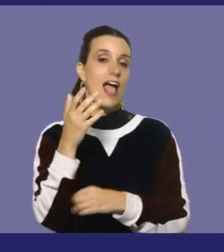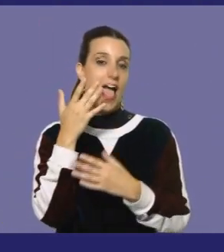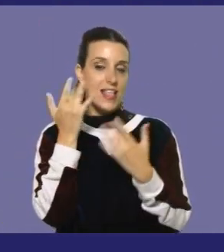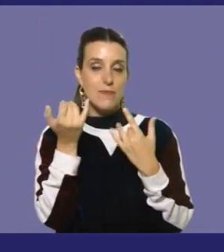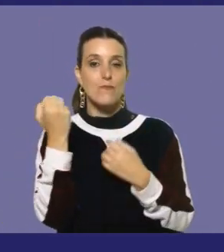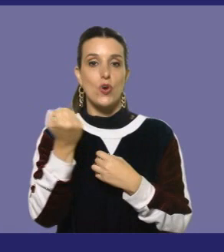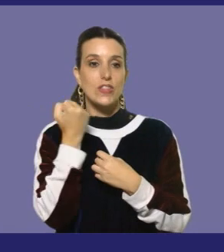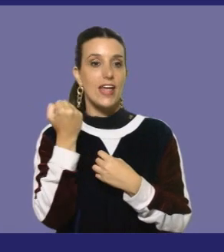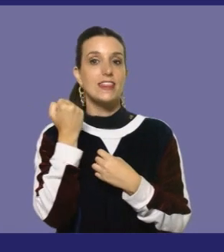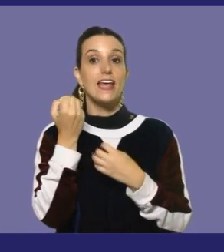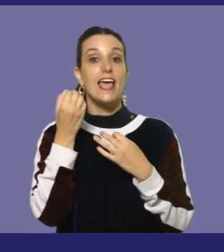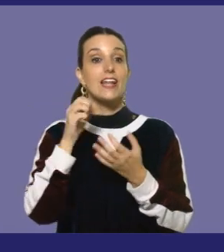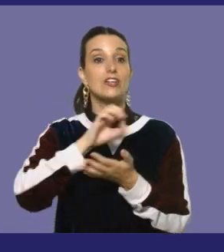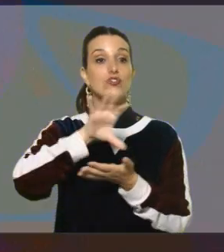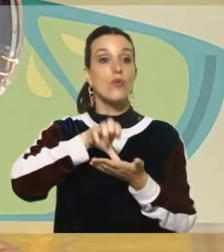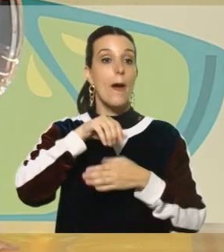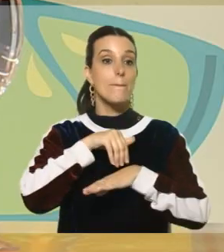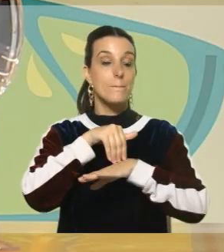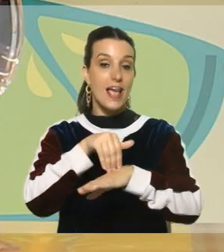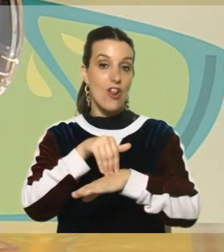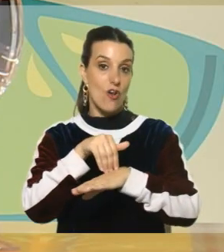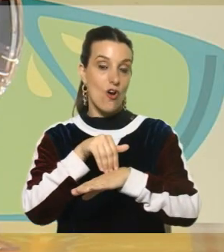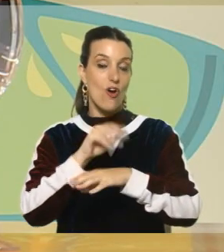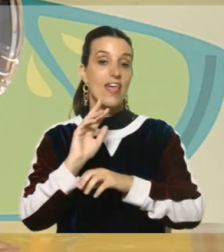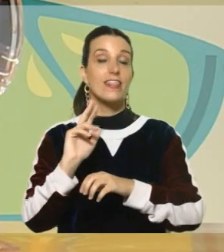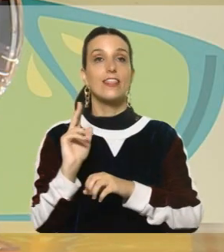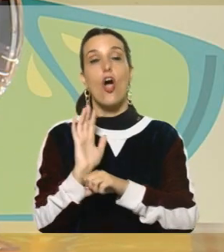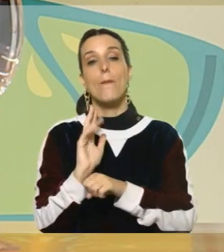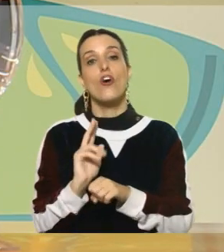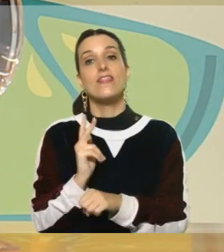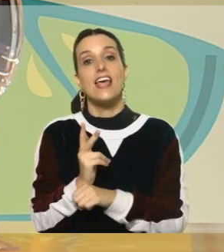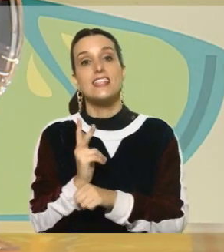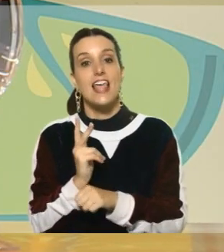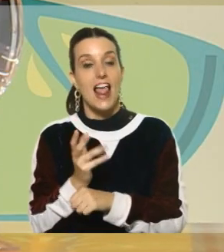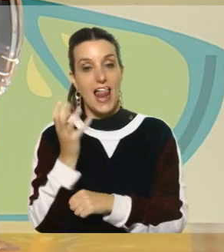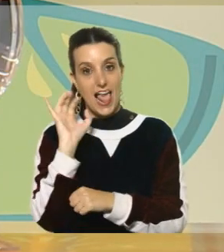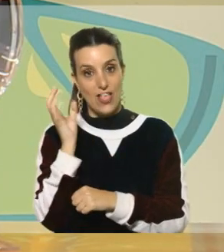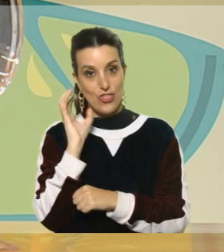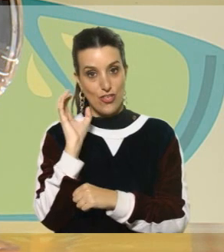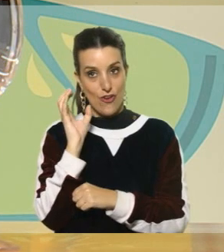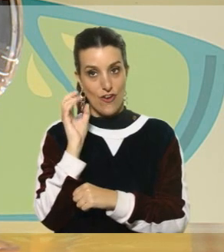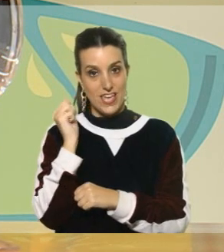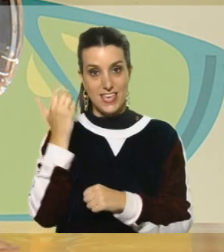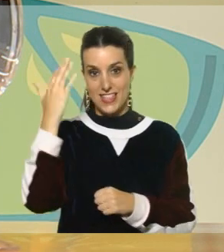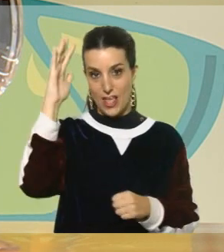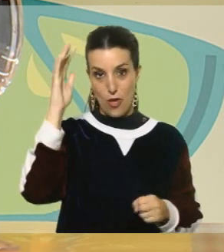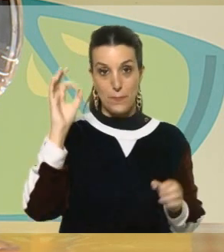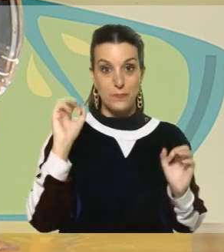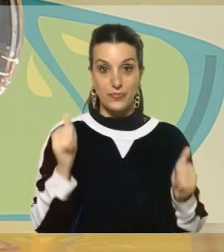públicos en la ciudad de Mielo, entonces en esta tercera, la radio en el interior como radio